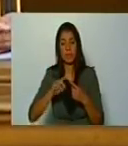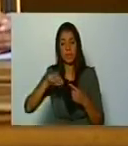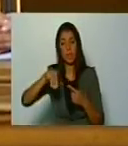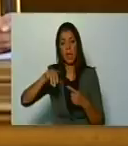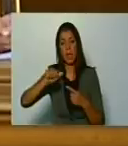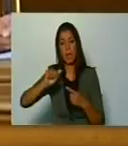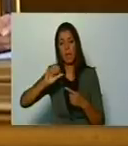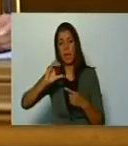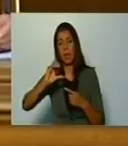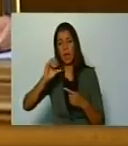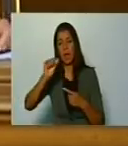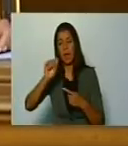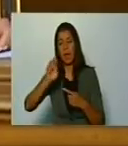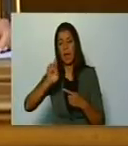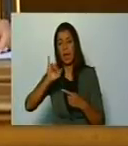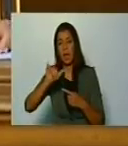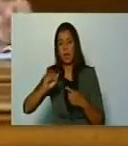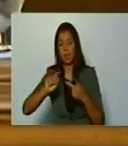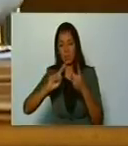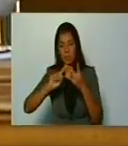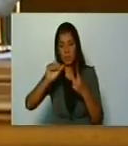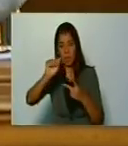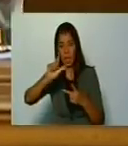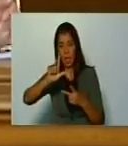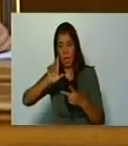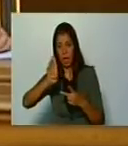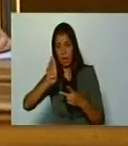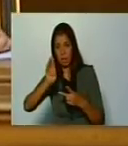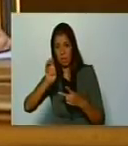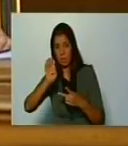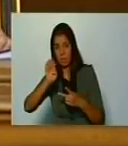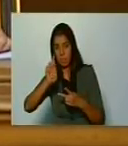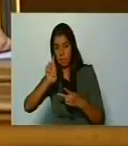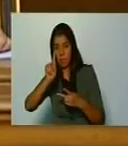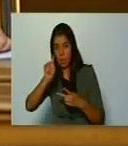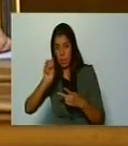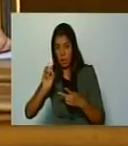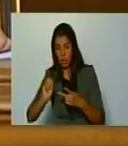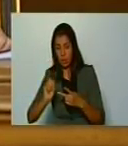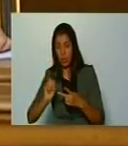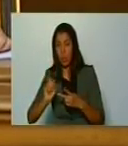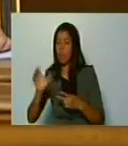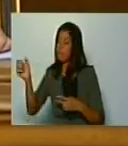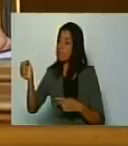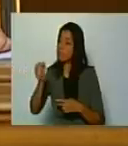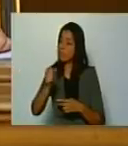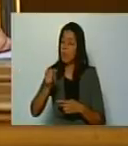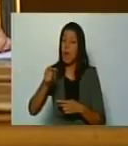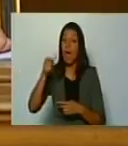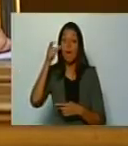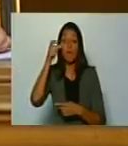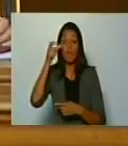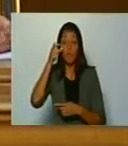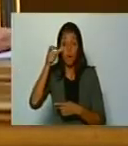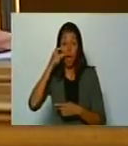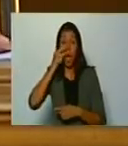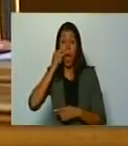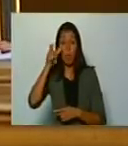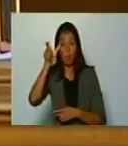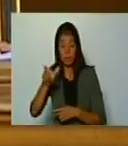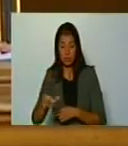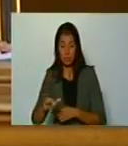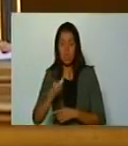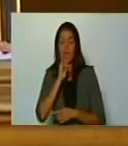Sandoval y Alberto Aranguibel, para que por favor busquen al ciudadano fiscal general de la República, quien dará